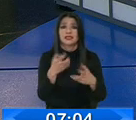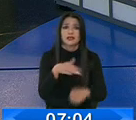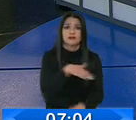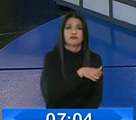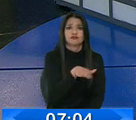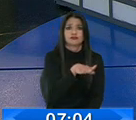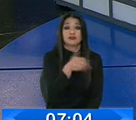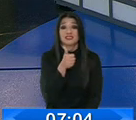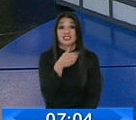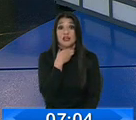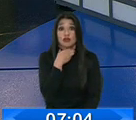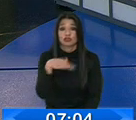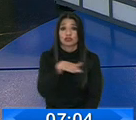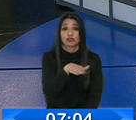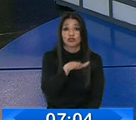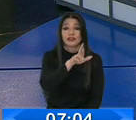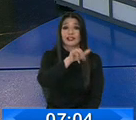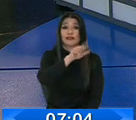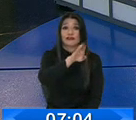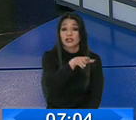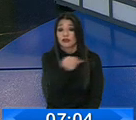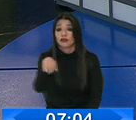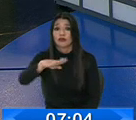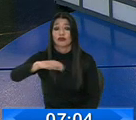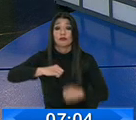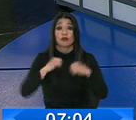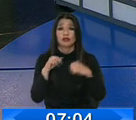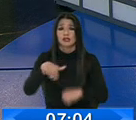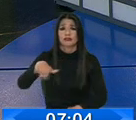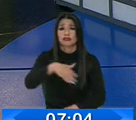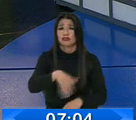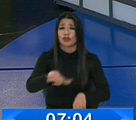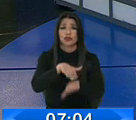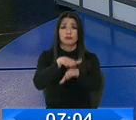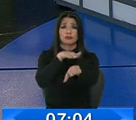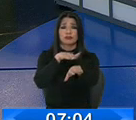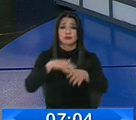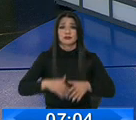la 10 de agosto, Río Frío, Bogotá, todo ese sector estaba aparte que como